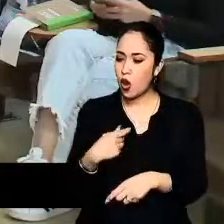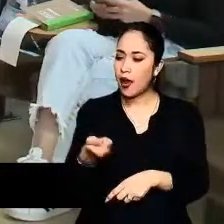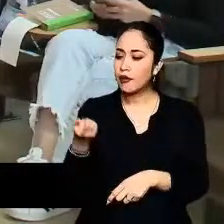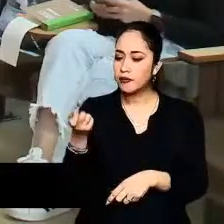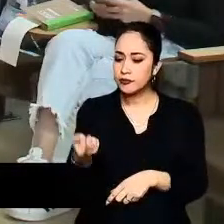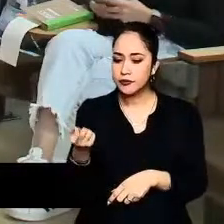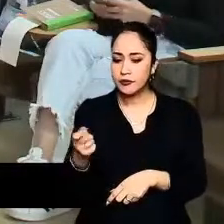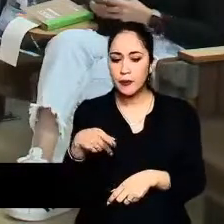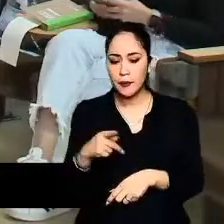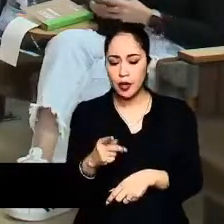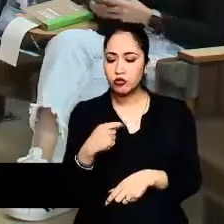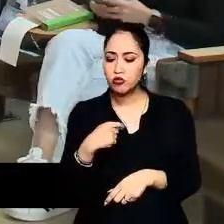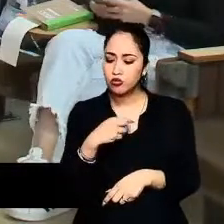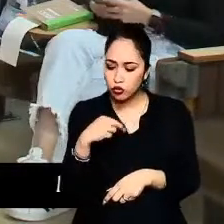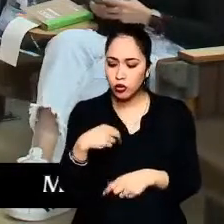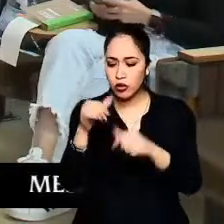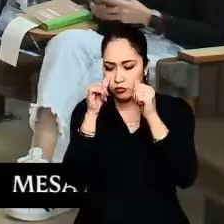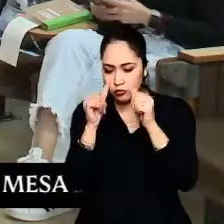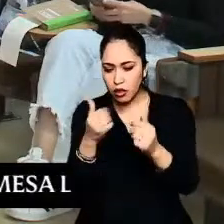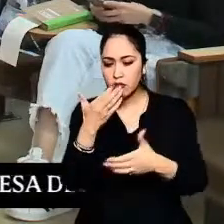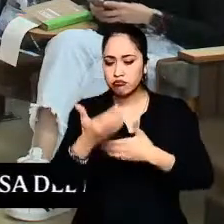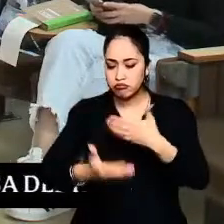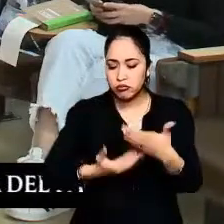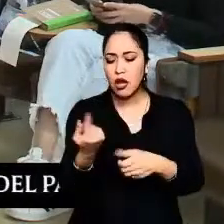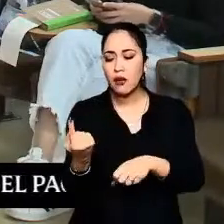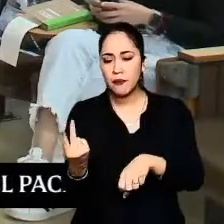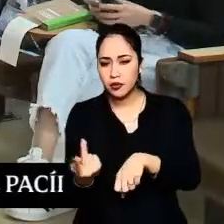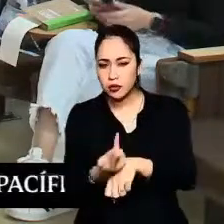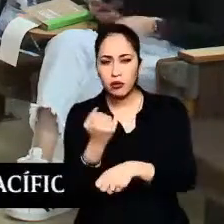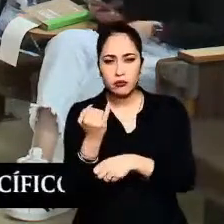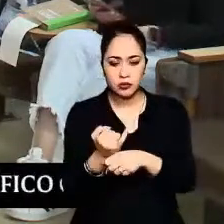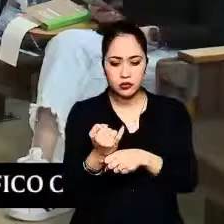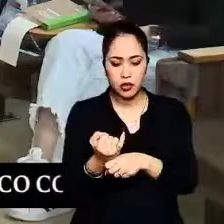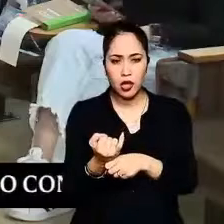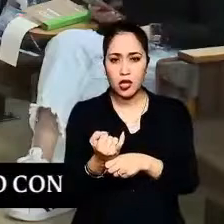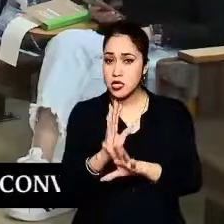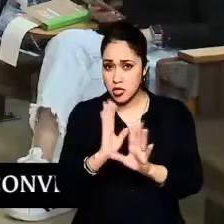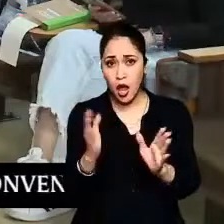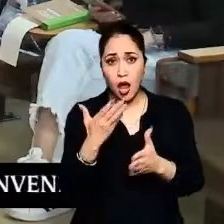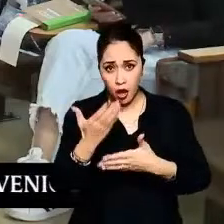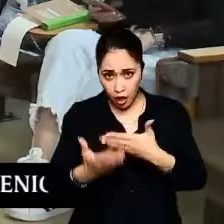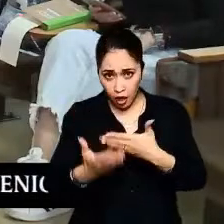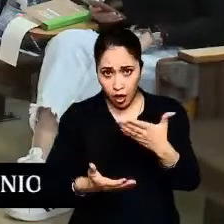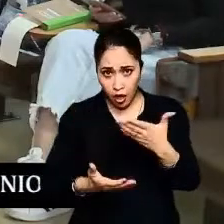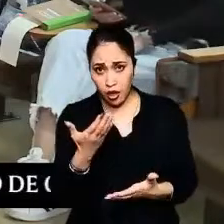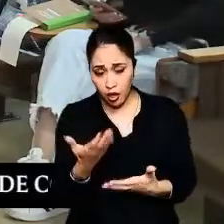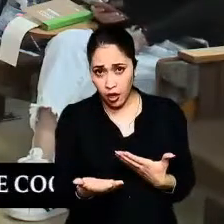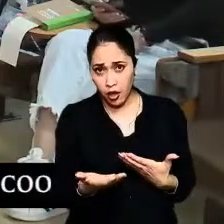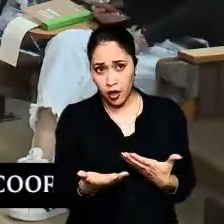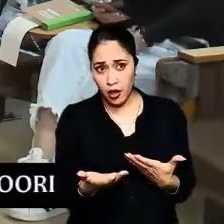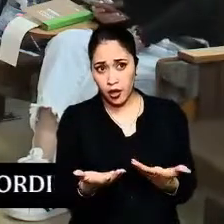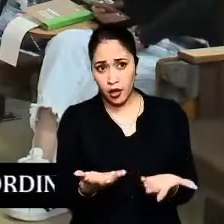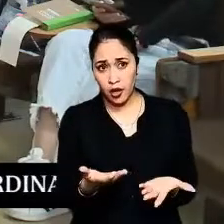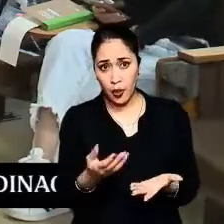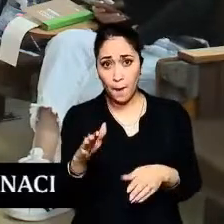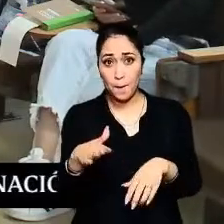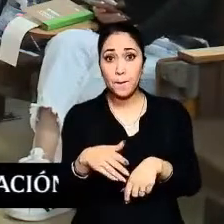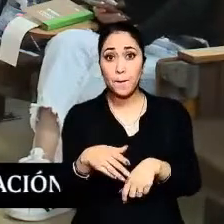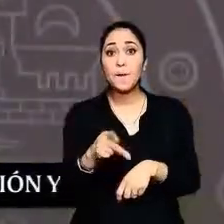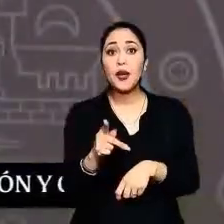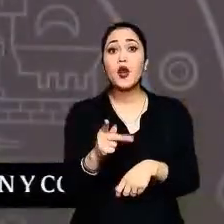vamos a darle seguimiento, y le di un seguimiento. Pues se le dio seguimiento puntual y fue a base de